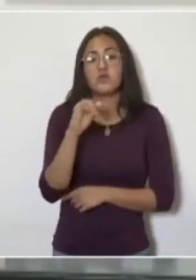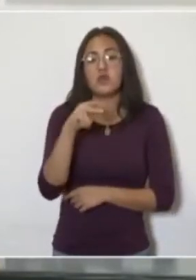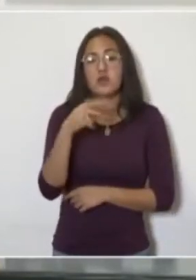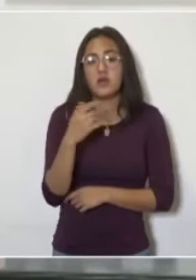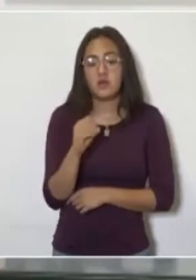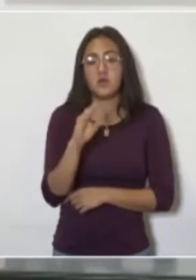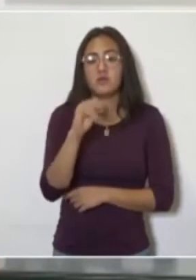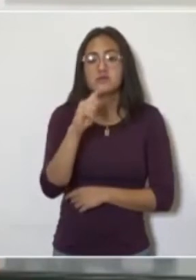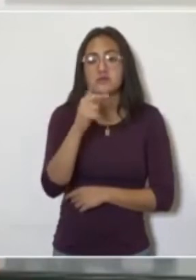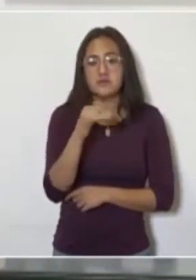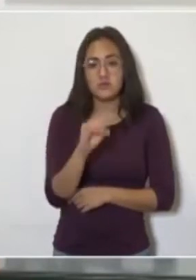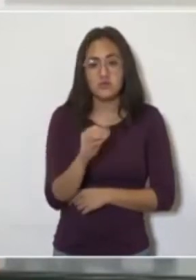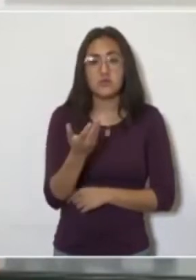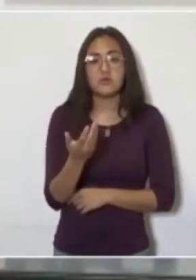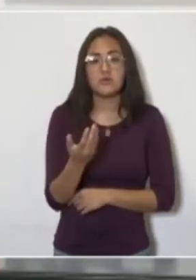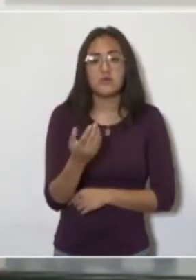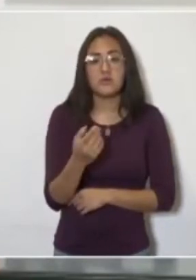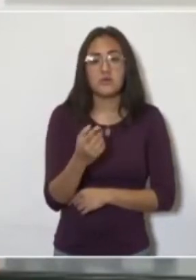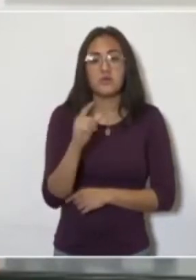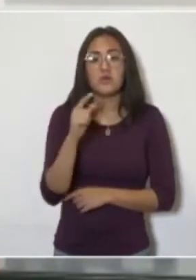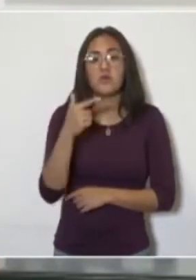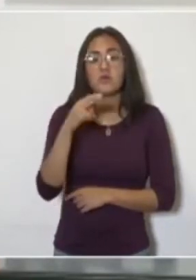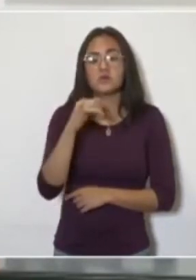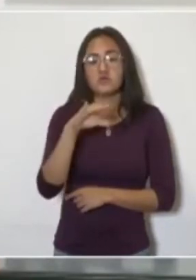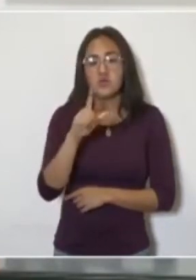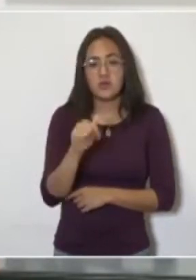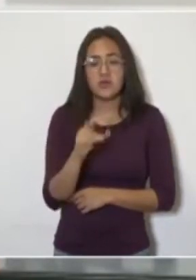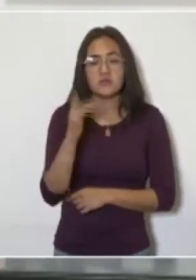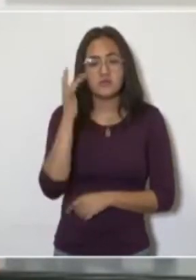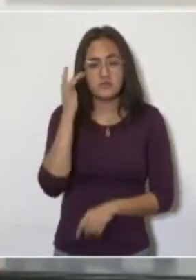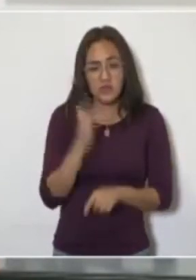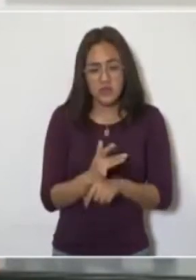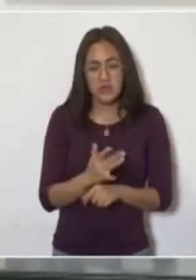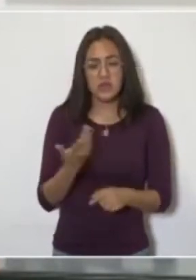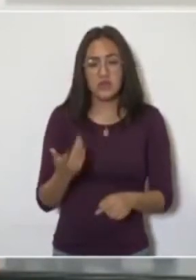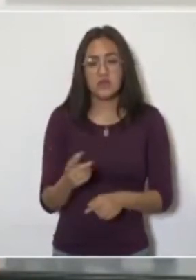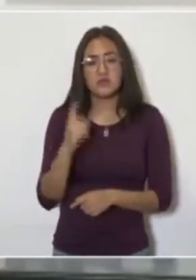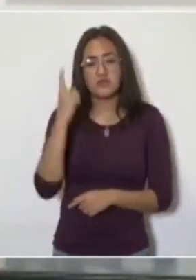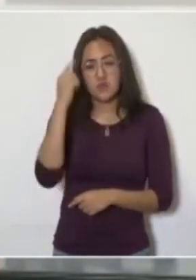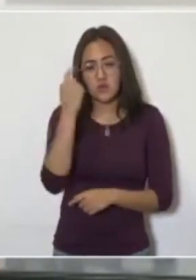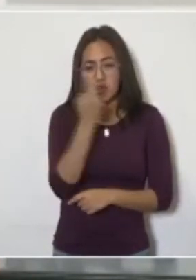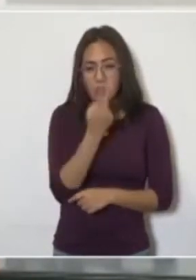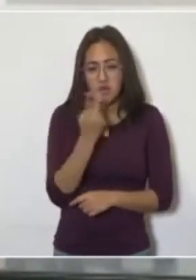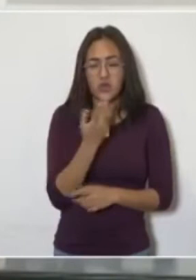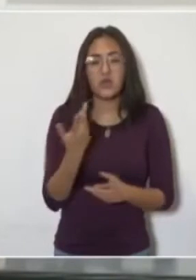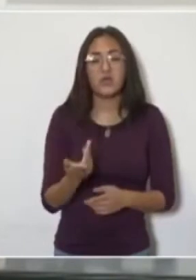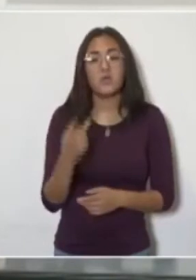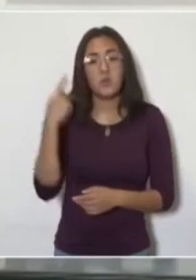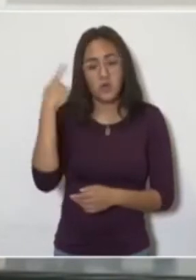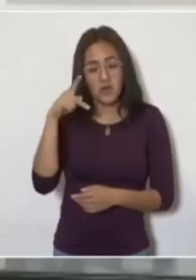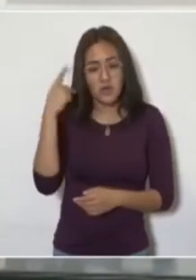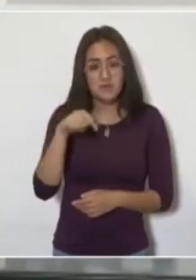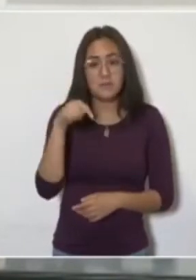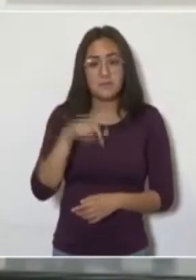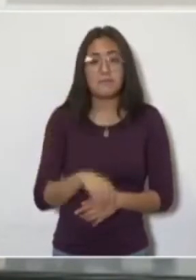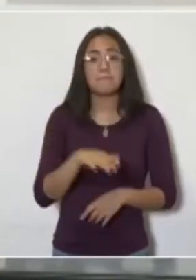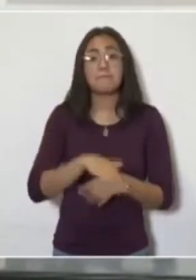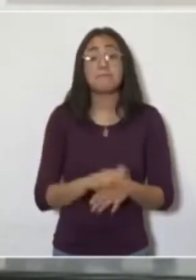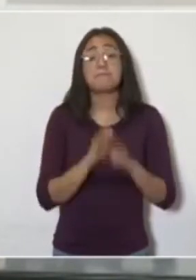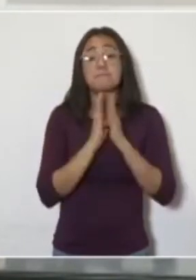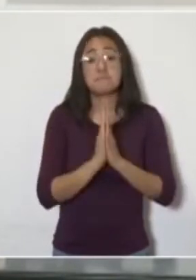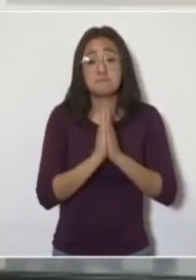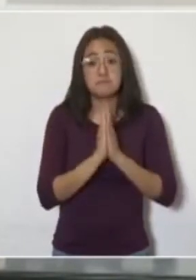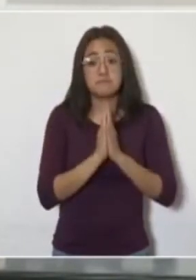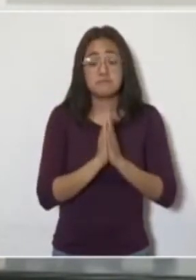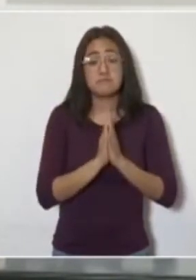cuautlancingo Huaquechula San Martín las cholulas Puebla capital por favor